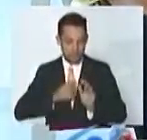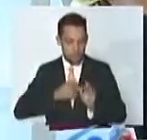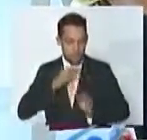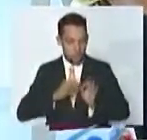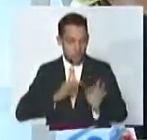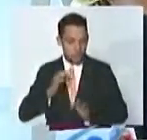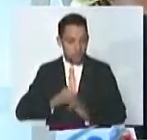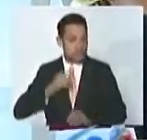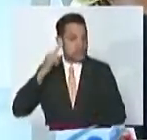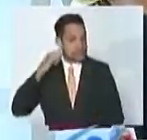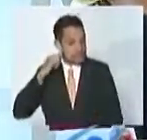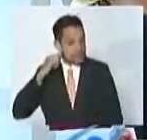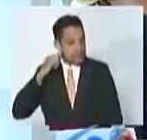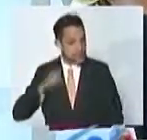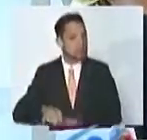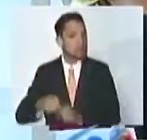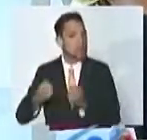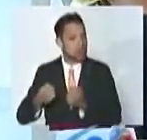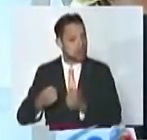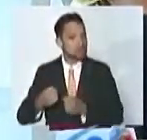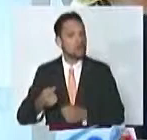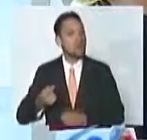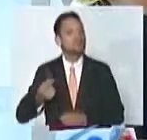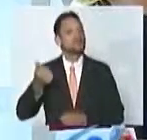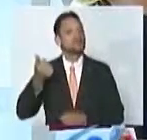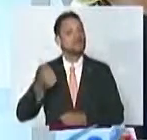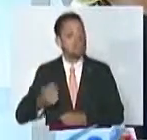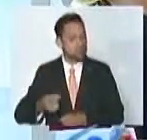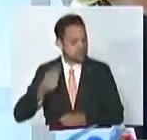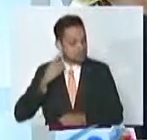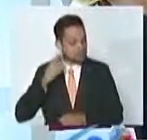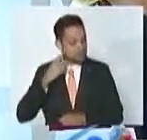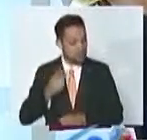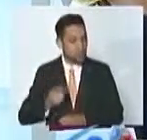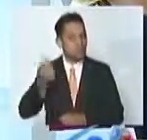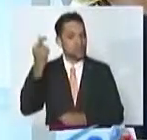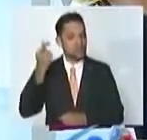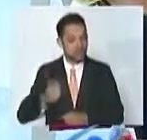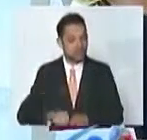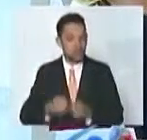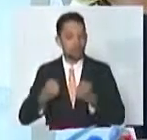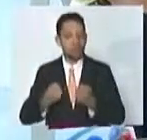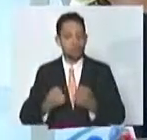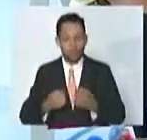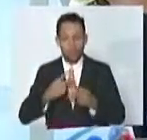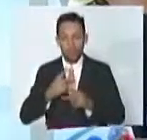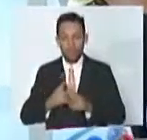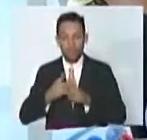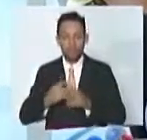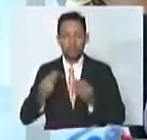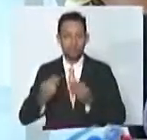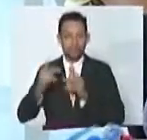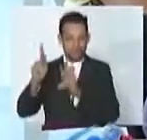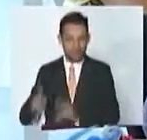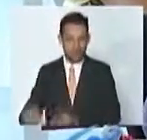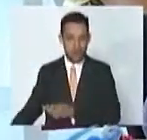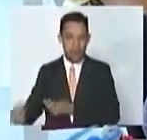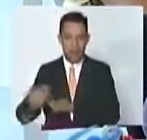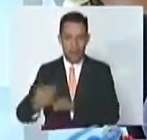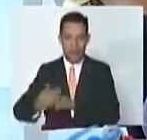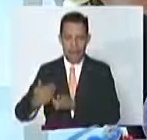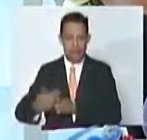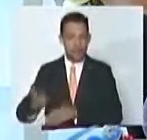oído se deteriora también. Y son muchos los pacientes que me están viniendo a la consulta, porque nadie les